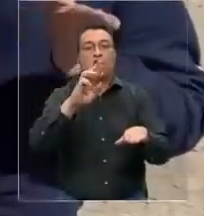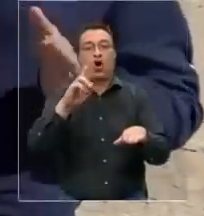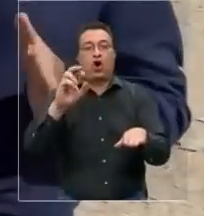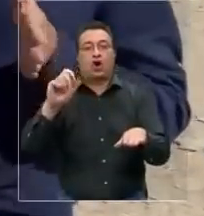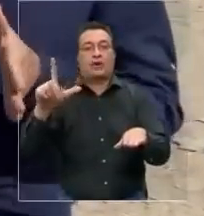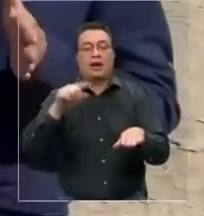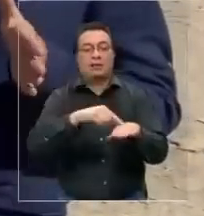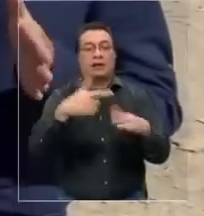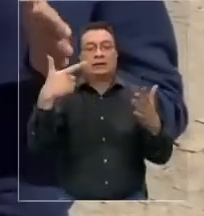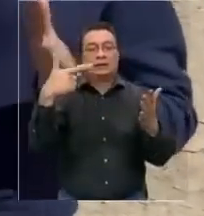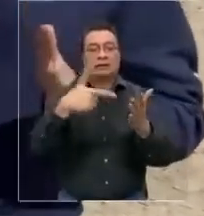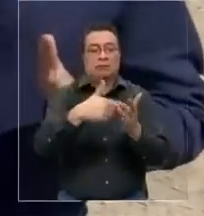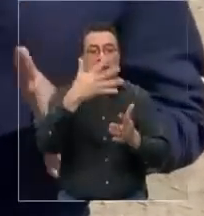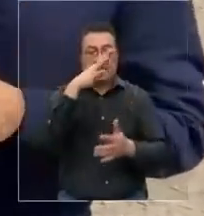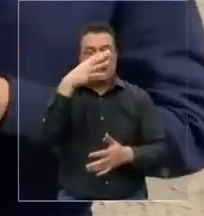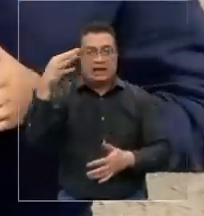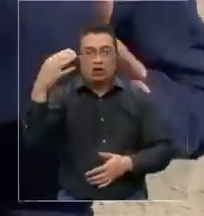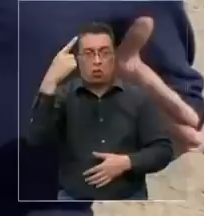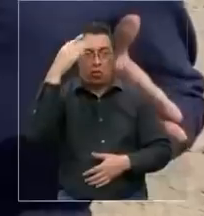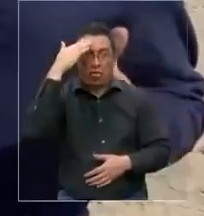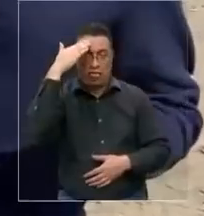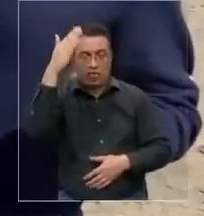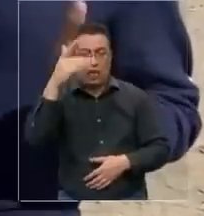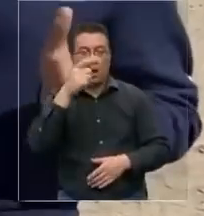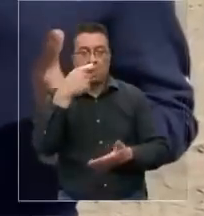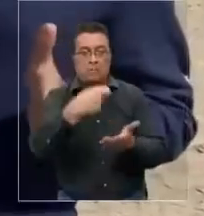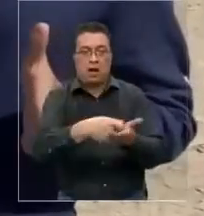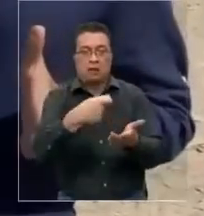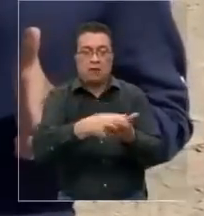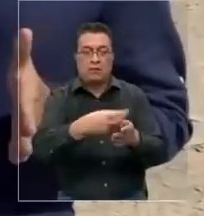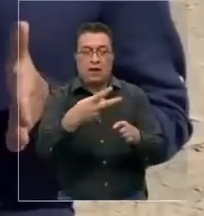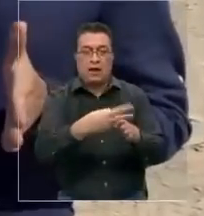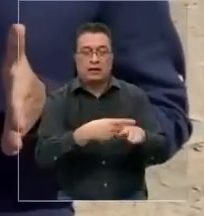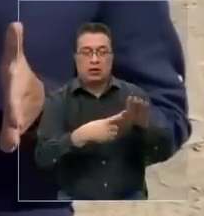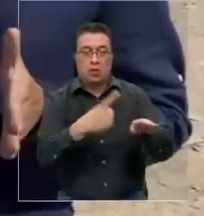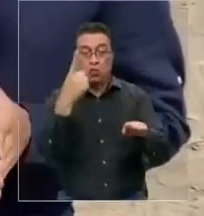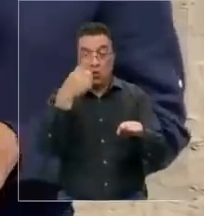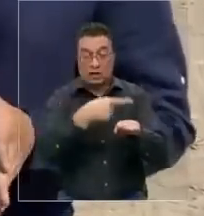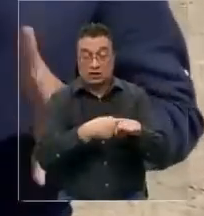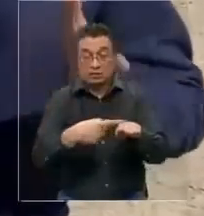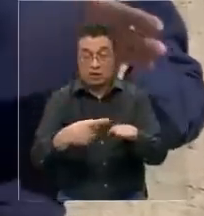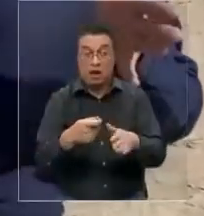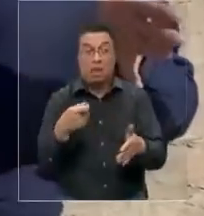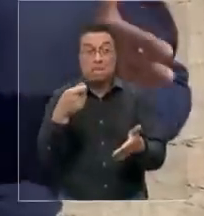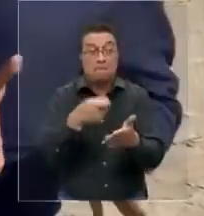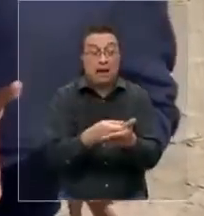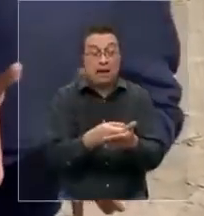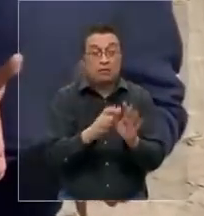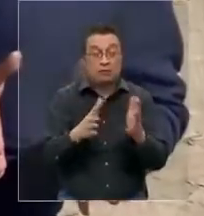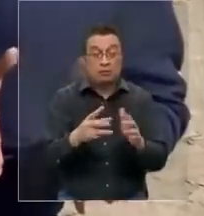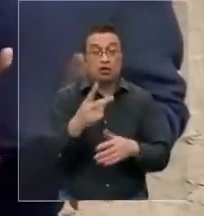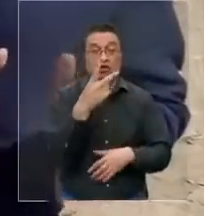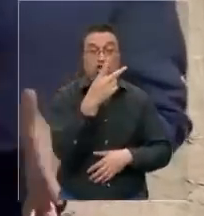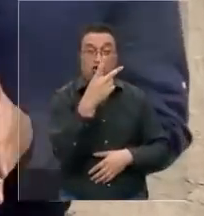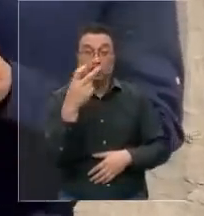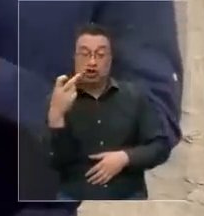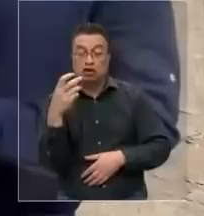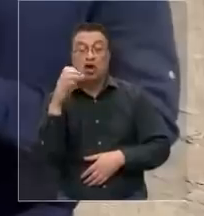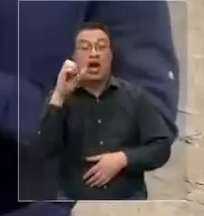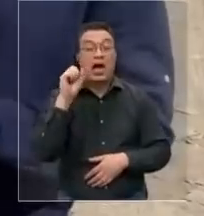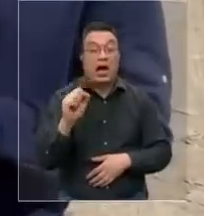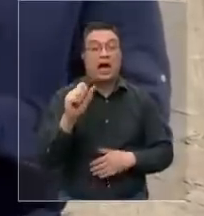requisado, 7.500 pesos diarios. En una semana promedio, entonces, usted podrá pagar entre 200.000 pesos